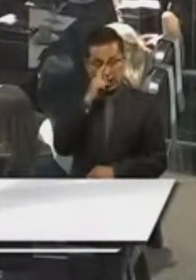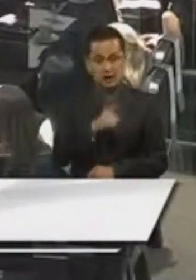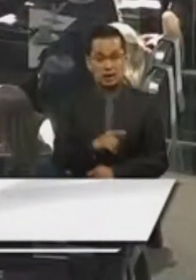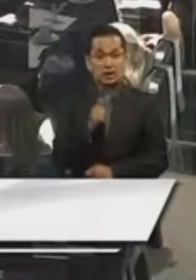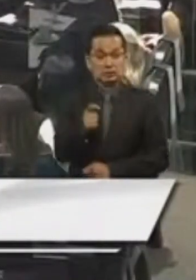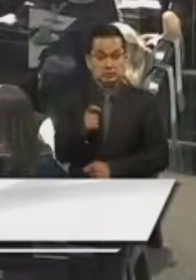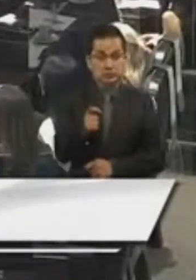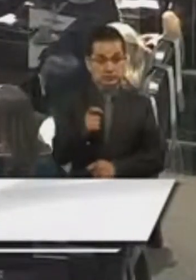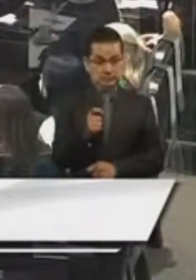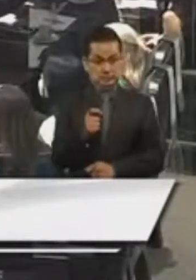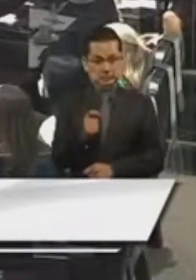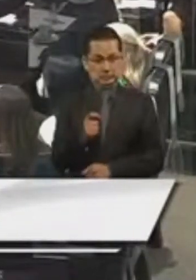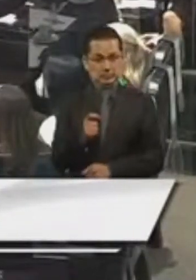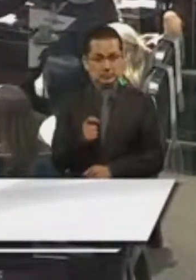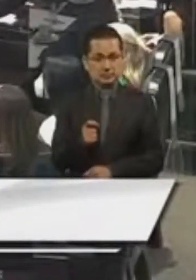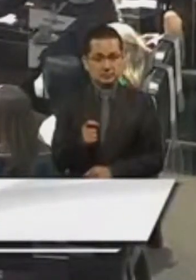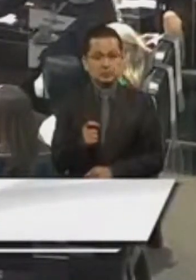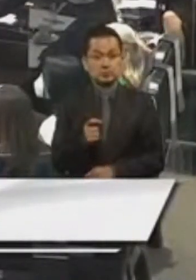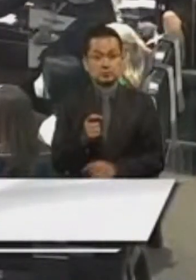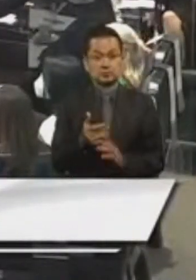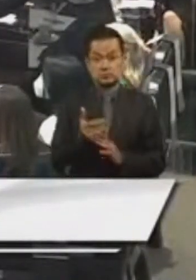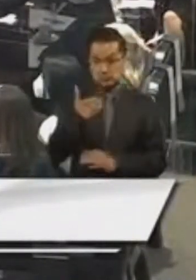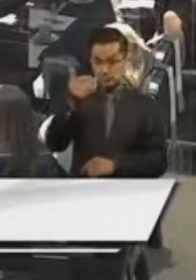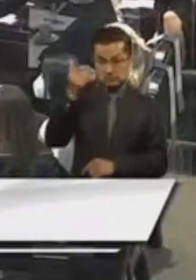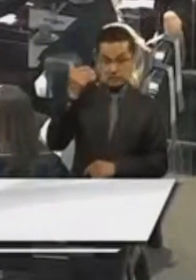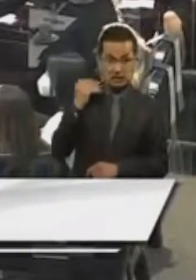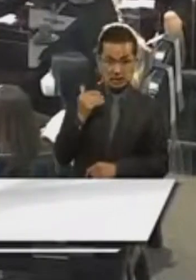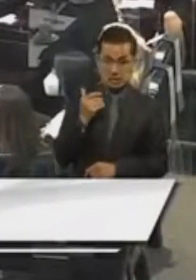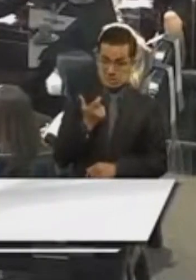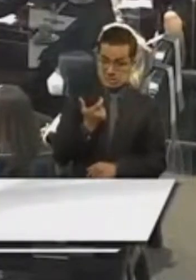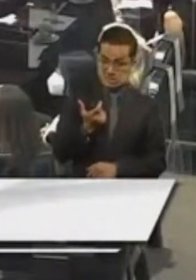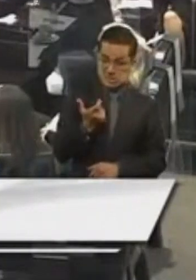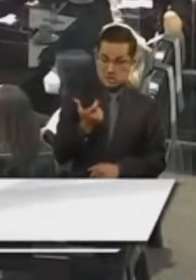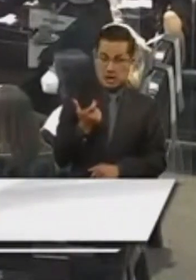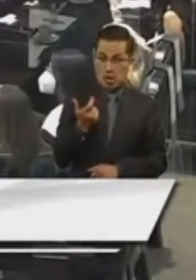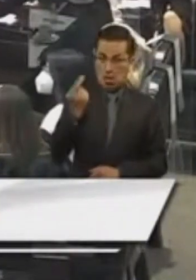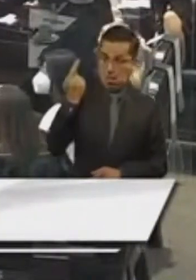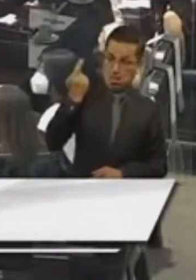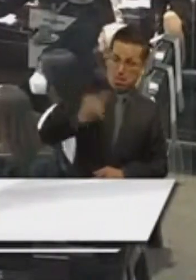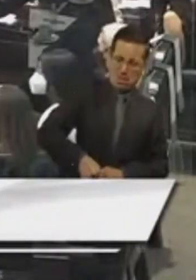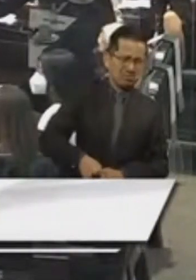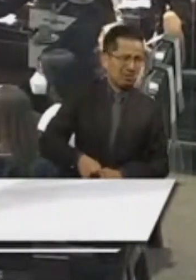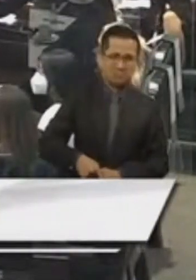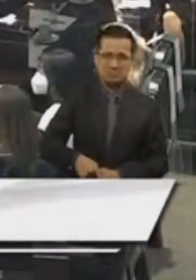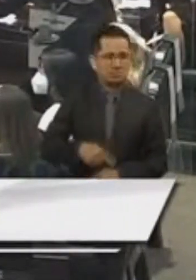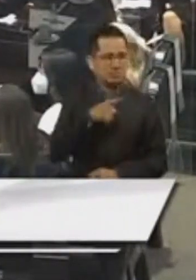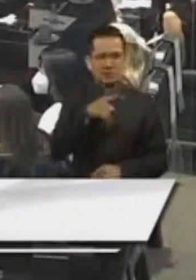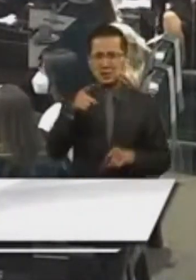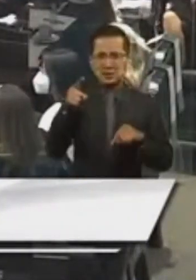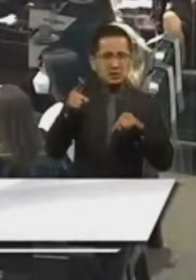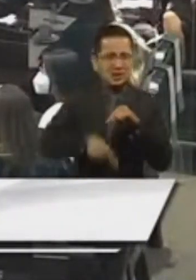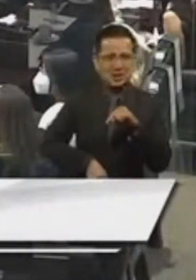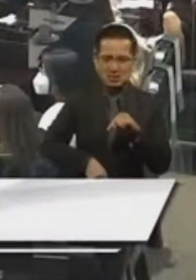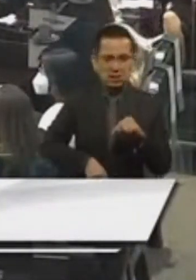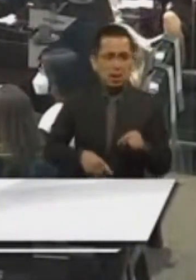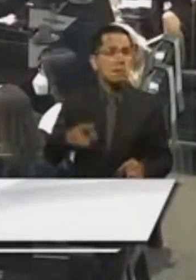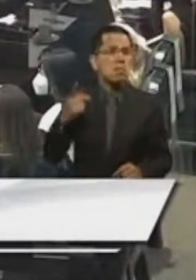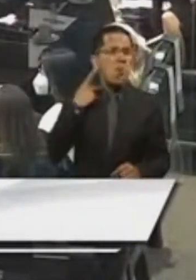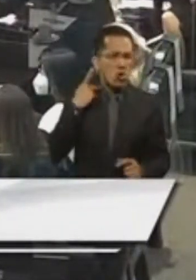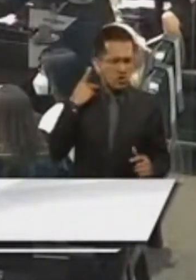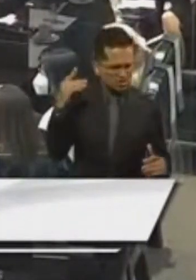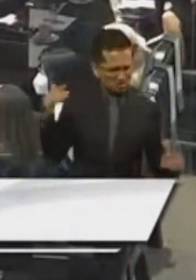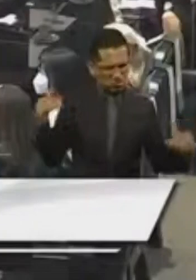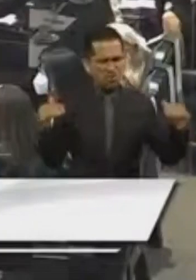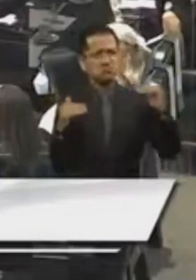el esquema del poder económico por encima del político. No